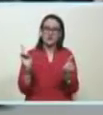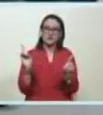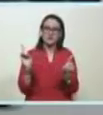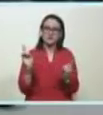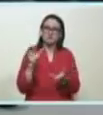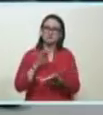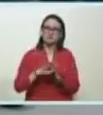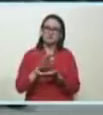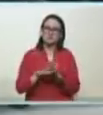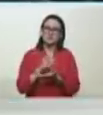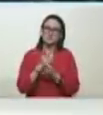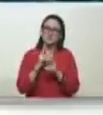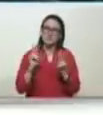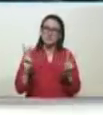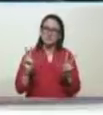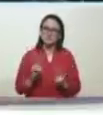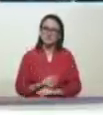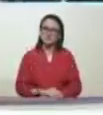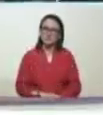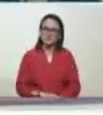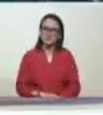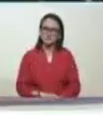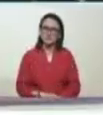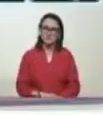camino pacífico.